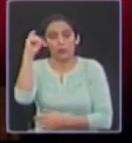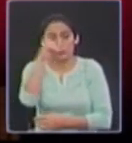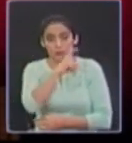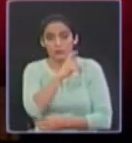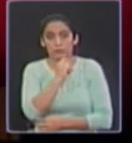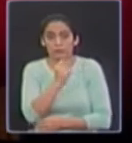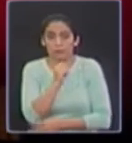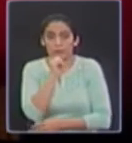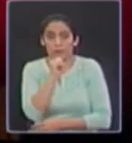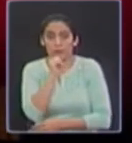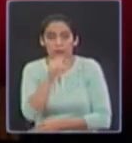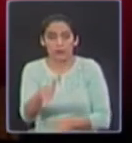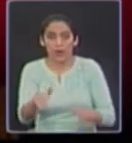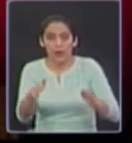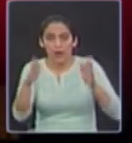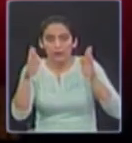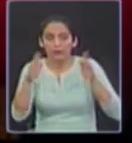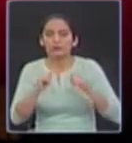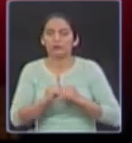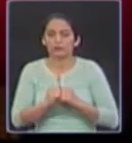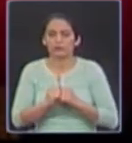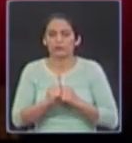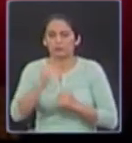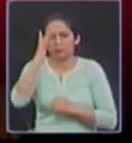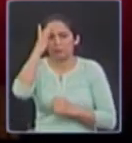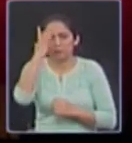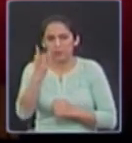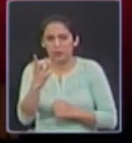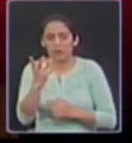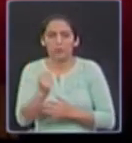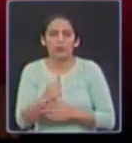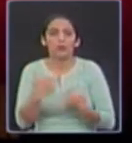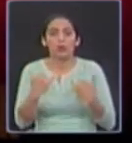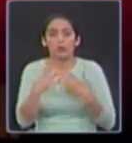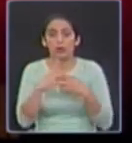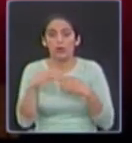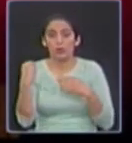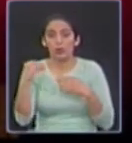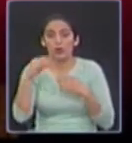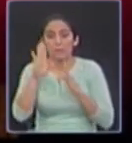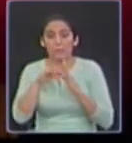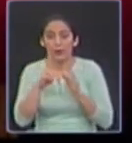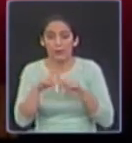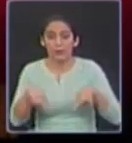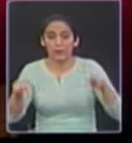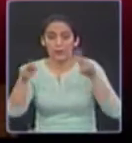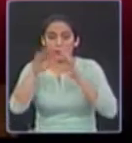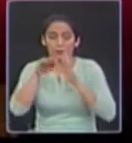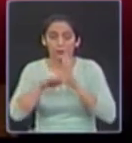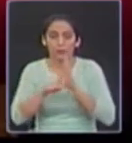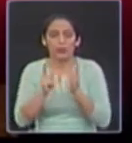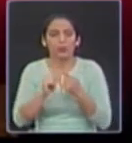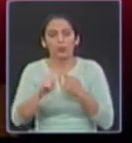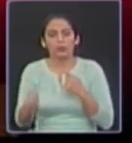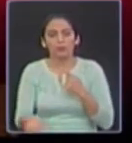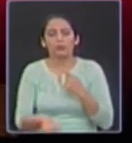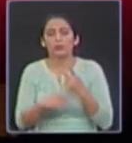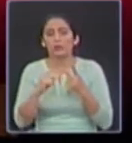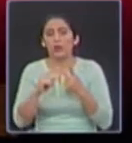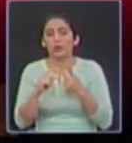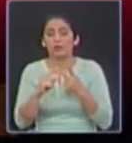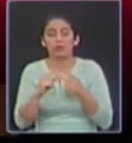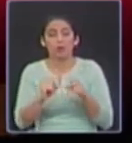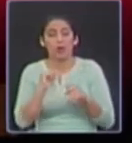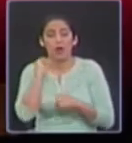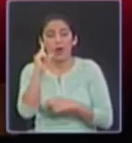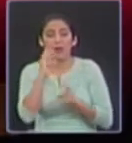Esa competitividad tiene que ver con varios factores, no solamente el dólar que se ha revaluado, sino también factores como, por ejemplo, los altos costos de producción